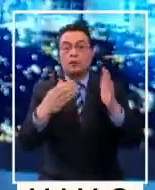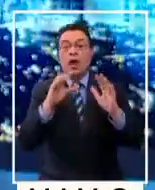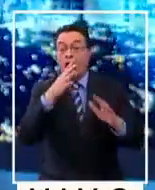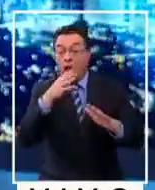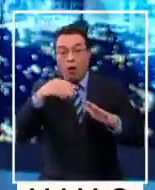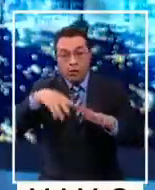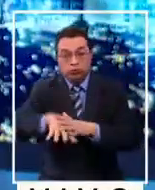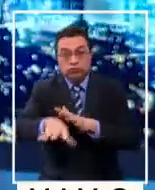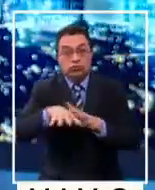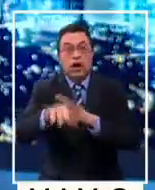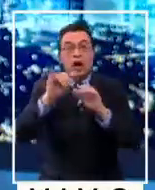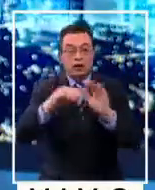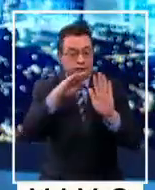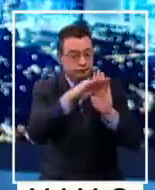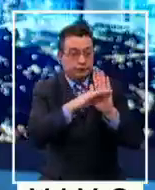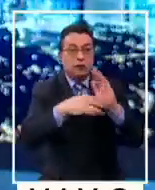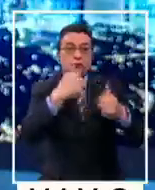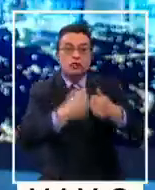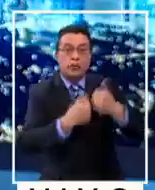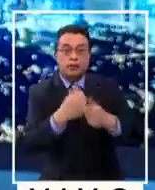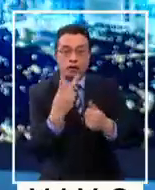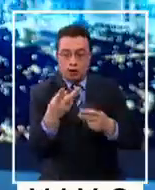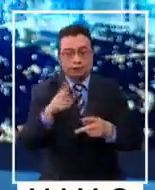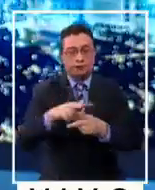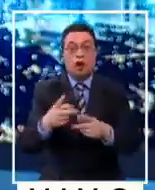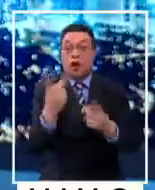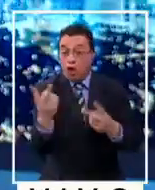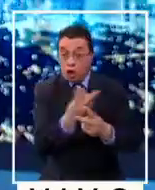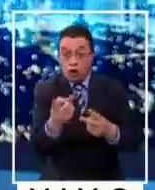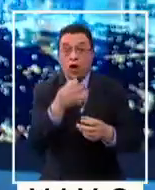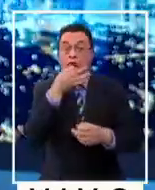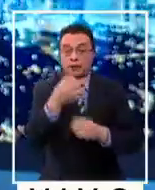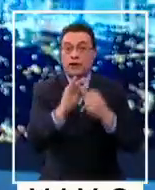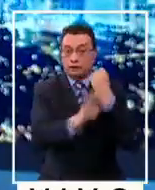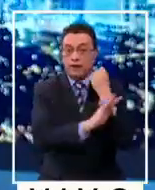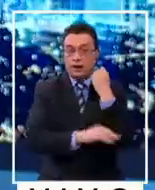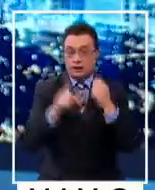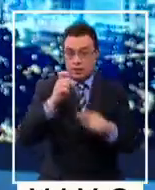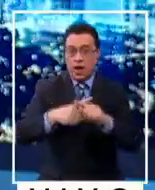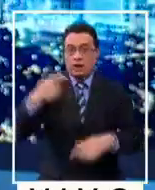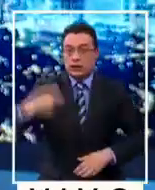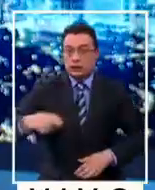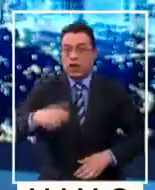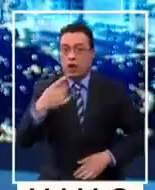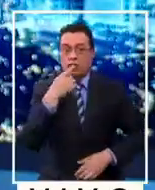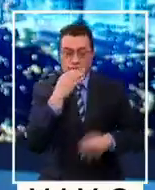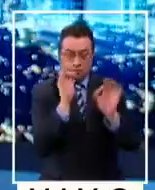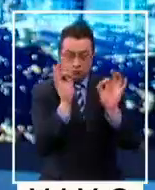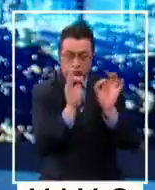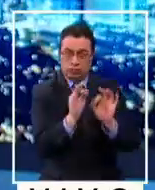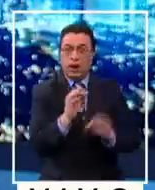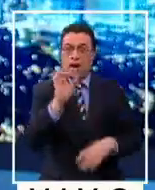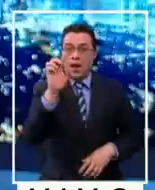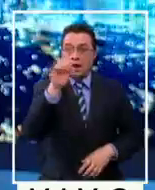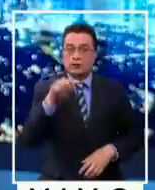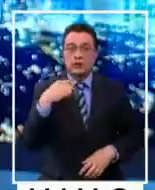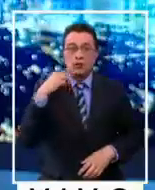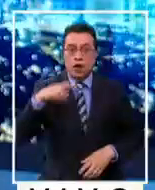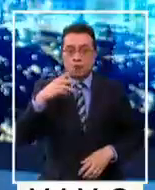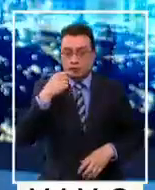Aguas y la Agenda de Competitividad. En ambos casos, según la Fiscalía, el ex senador habría recibido instrucciones de SQM mientras se